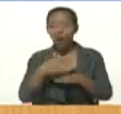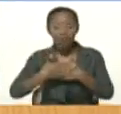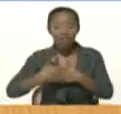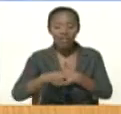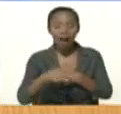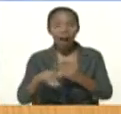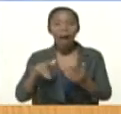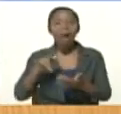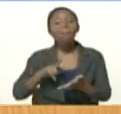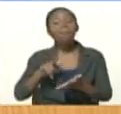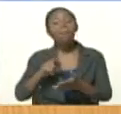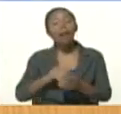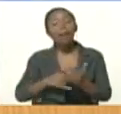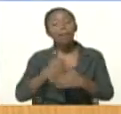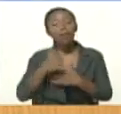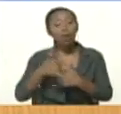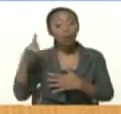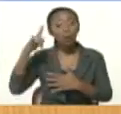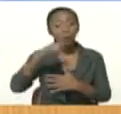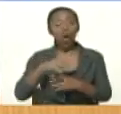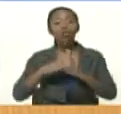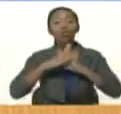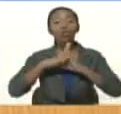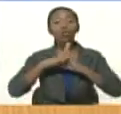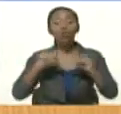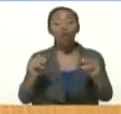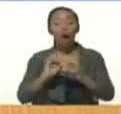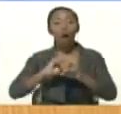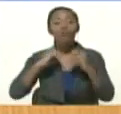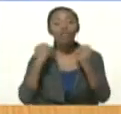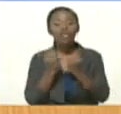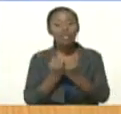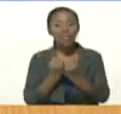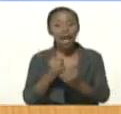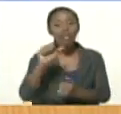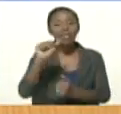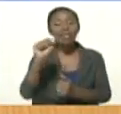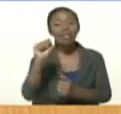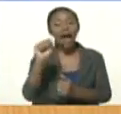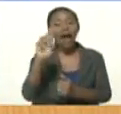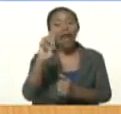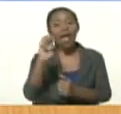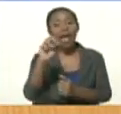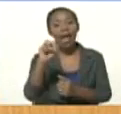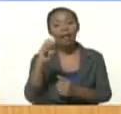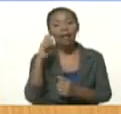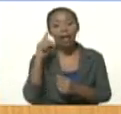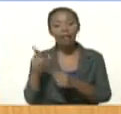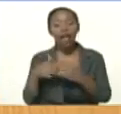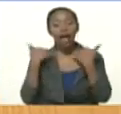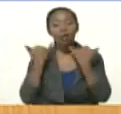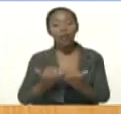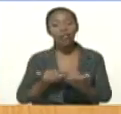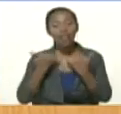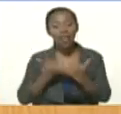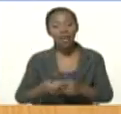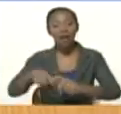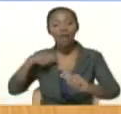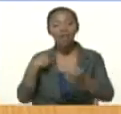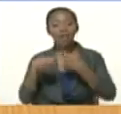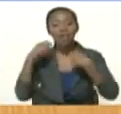no. Todas las oficinas del Sarem, todas del país, actualizadas y